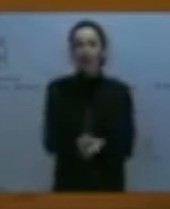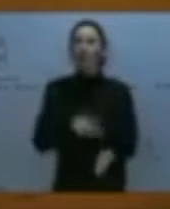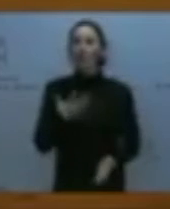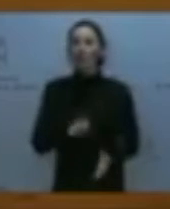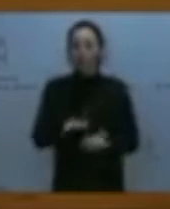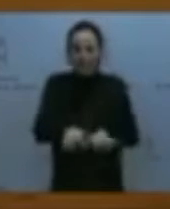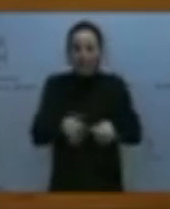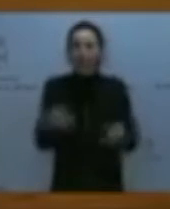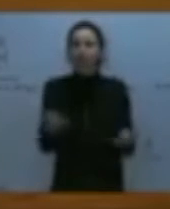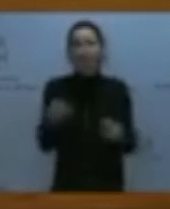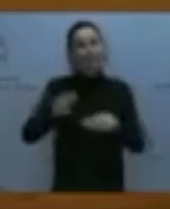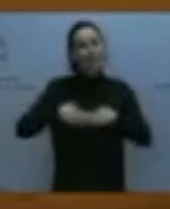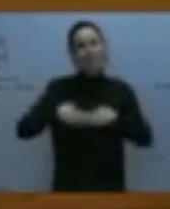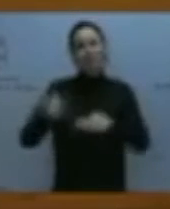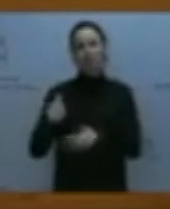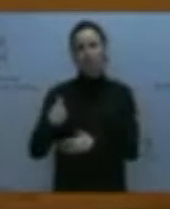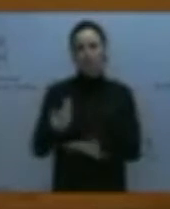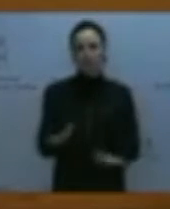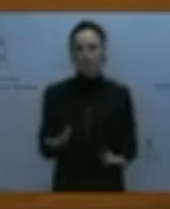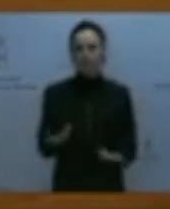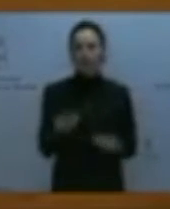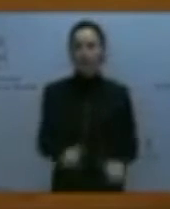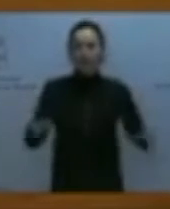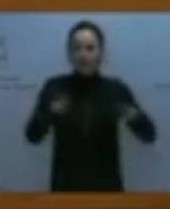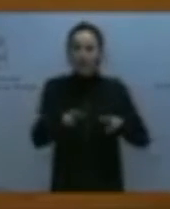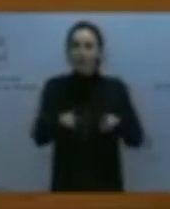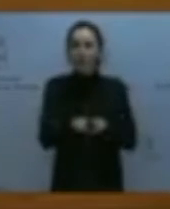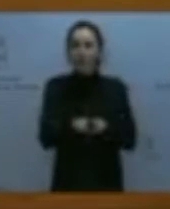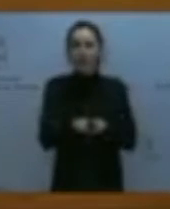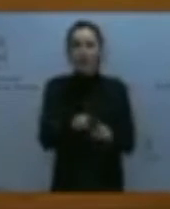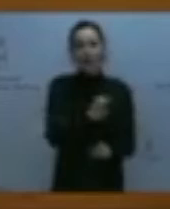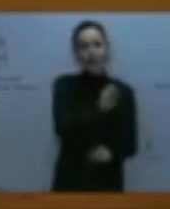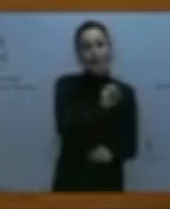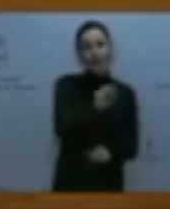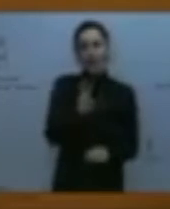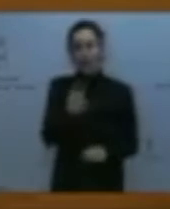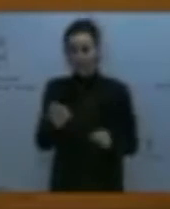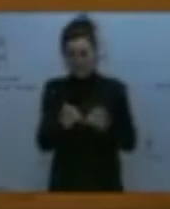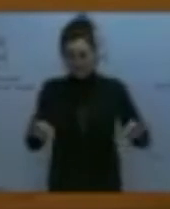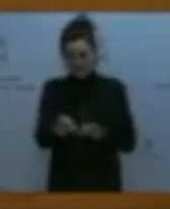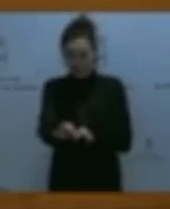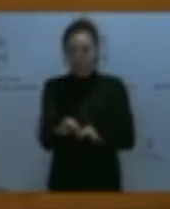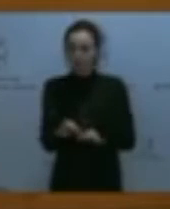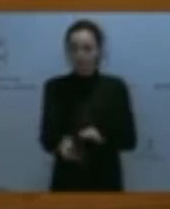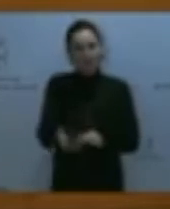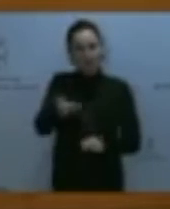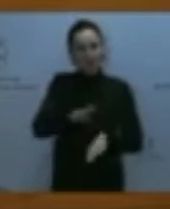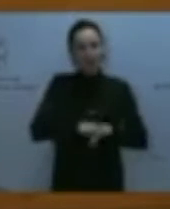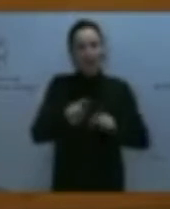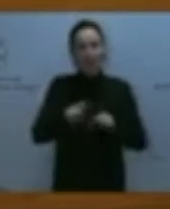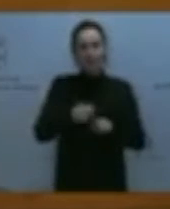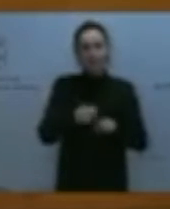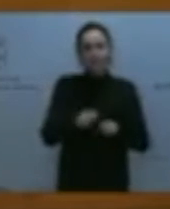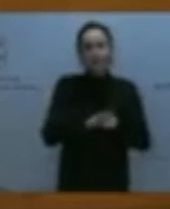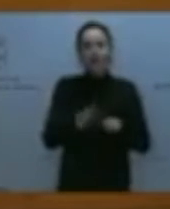recompensa económica por estas paradas. La recuperación de la franja de 0 a 30 metros es fundamental para el percebe, para los peces de